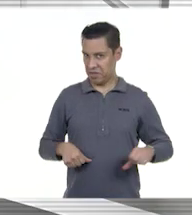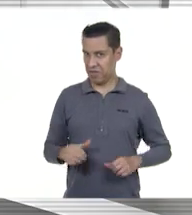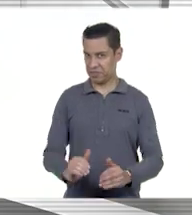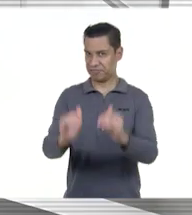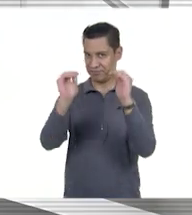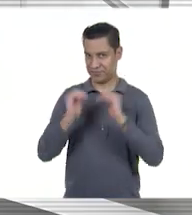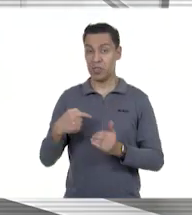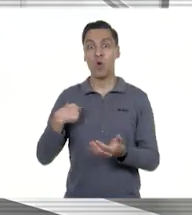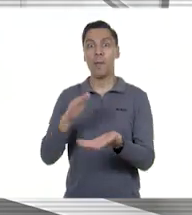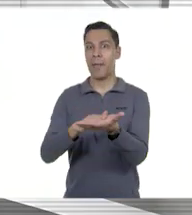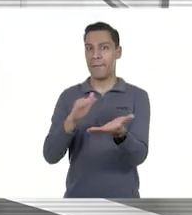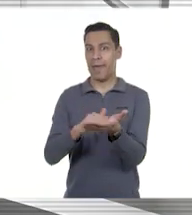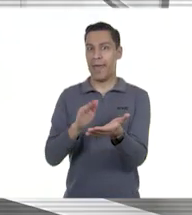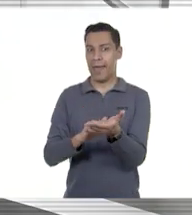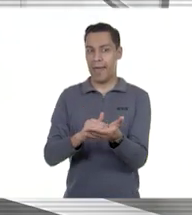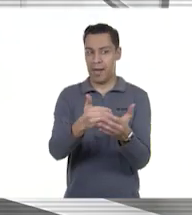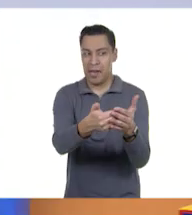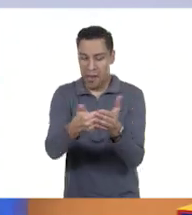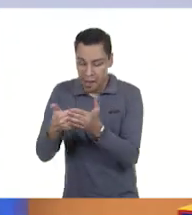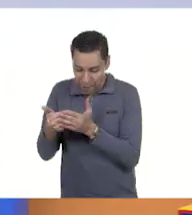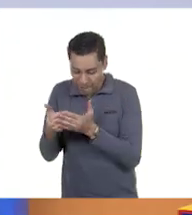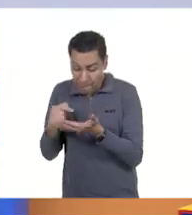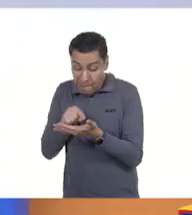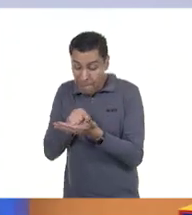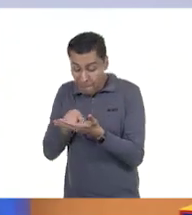tomar mi papelito, que Eric no lo vea.